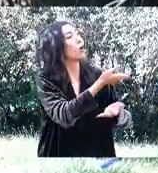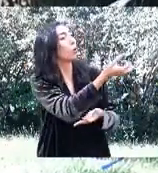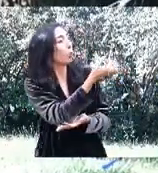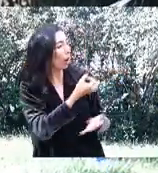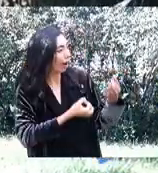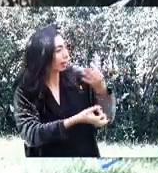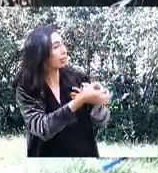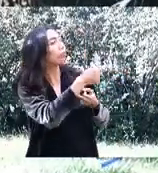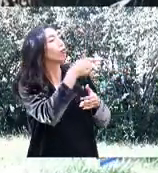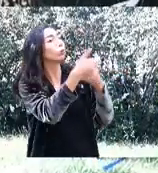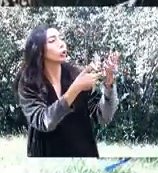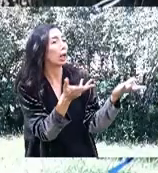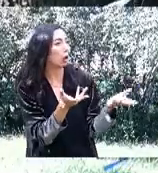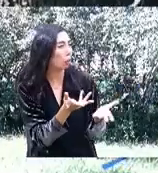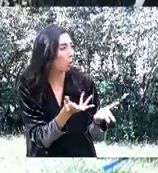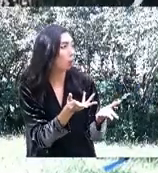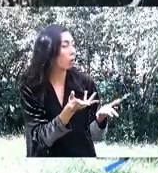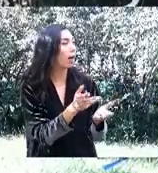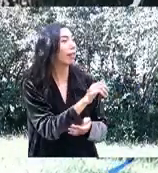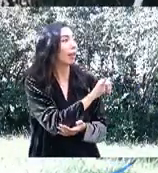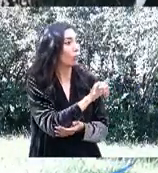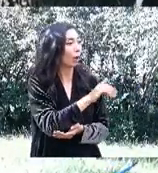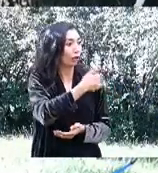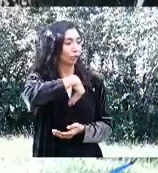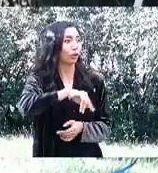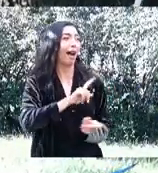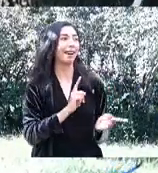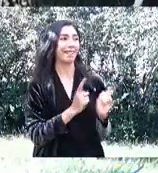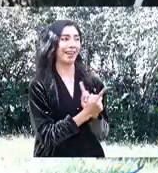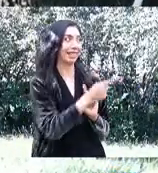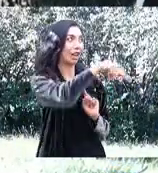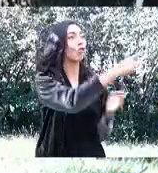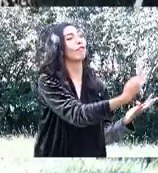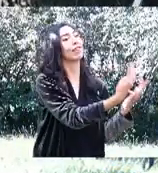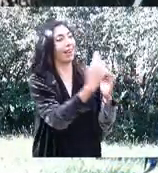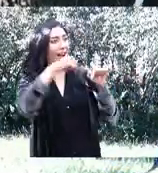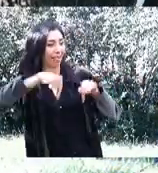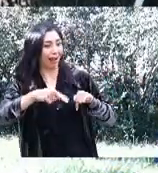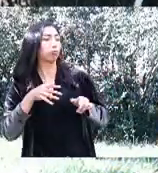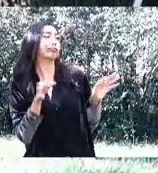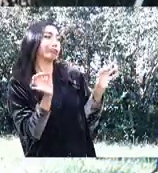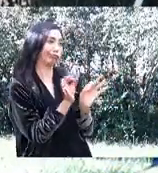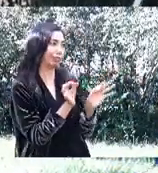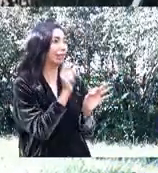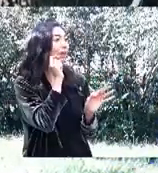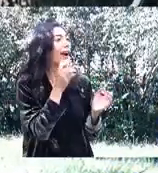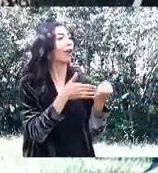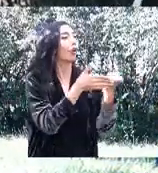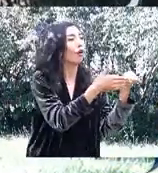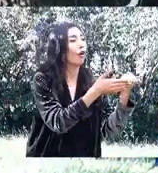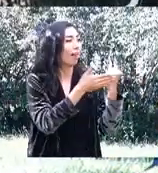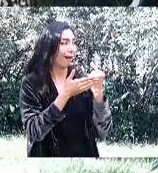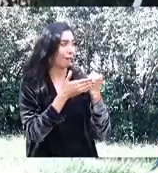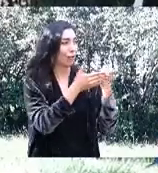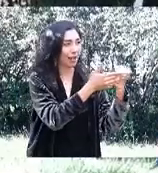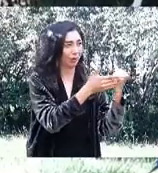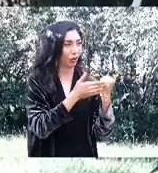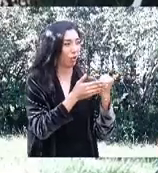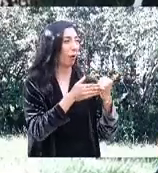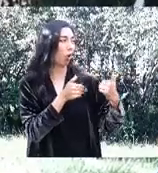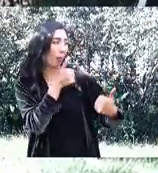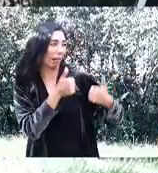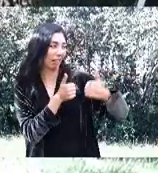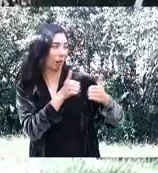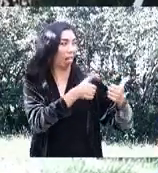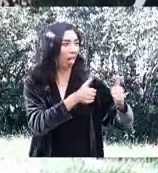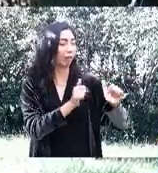Cómo ellos funcionan después nosotras y nosotros los recibimos a ellos esta es una nueva forma de colaboración que deja la idea de competitividad de